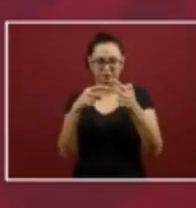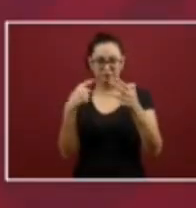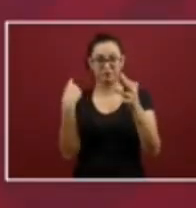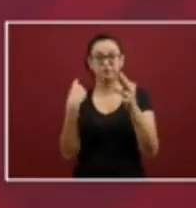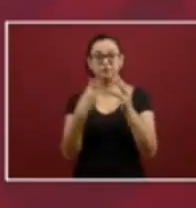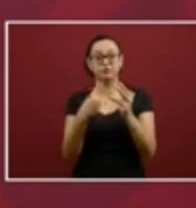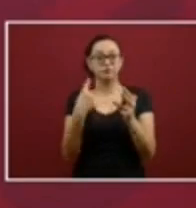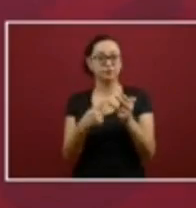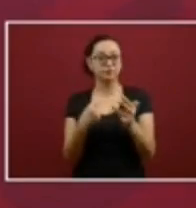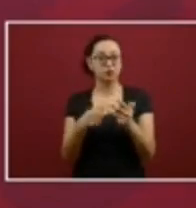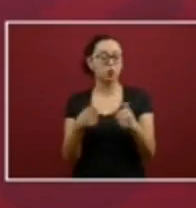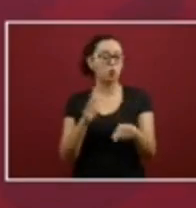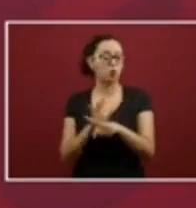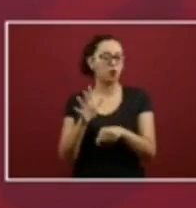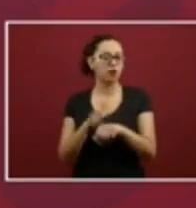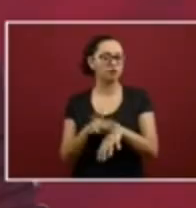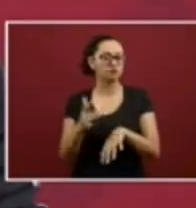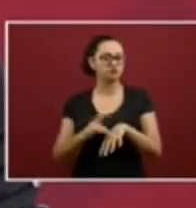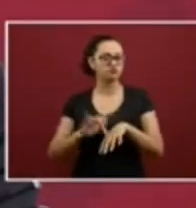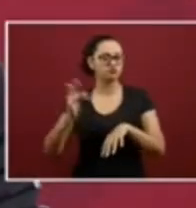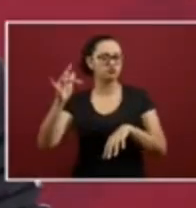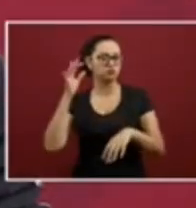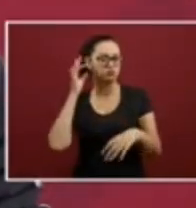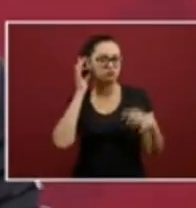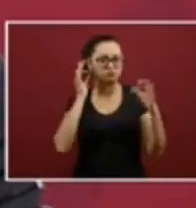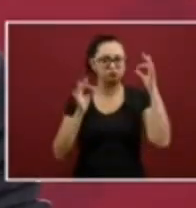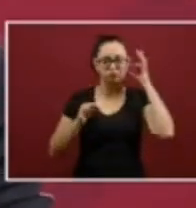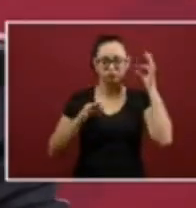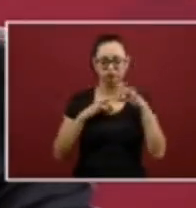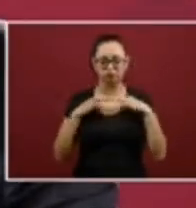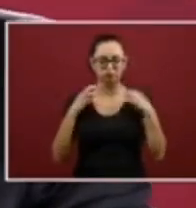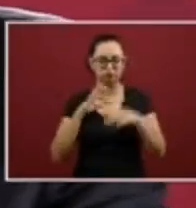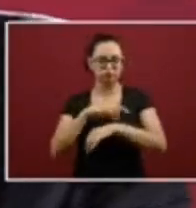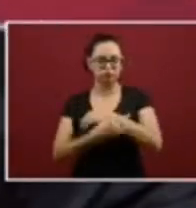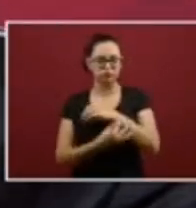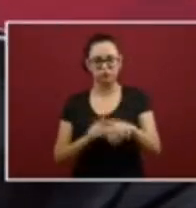joyas que se tienen también por